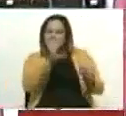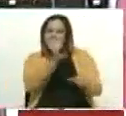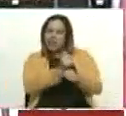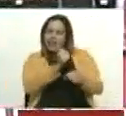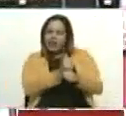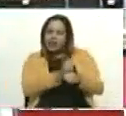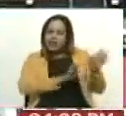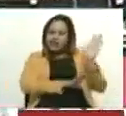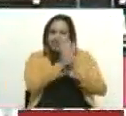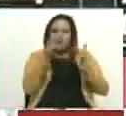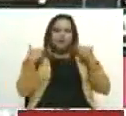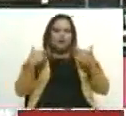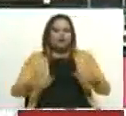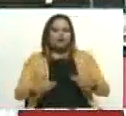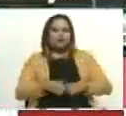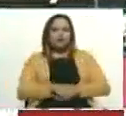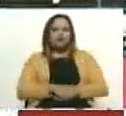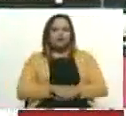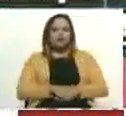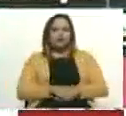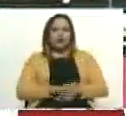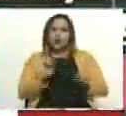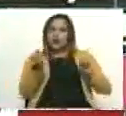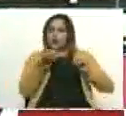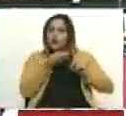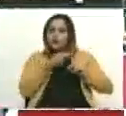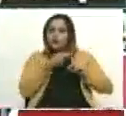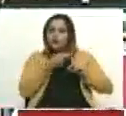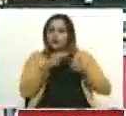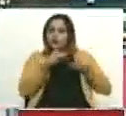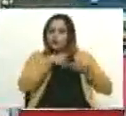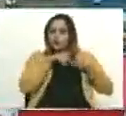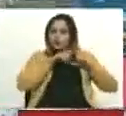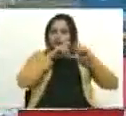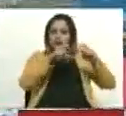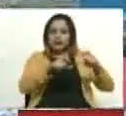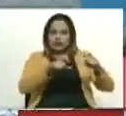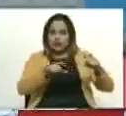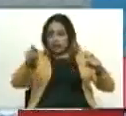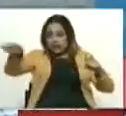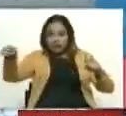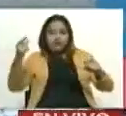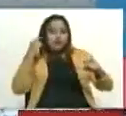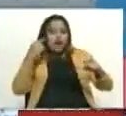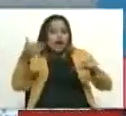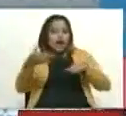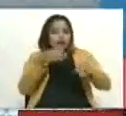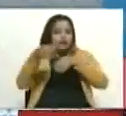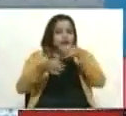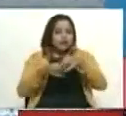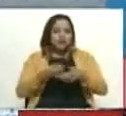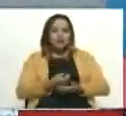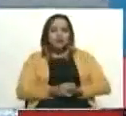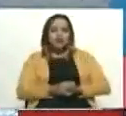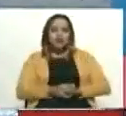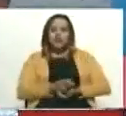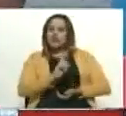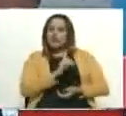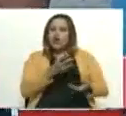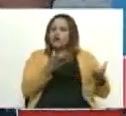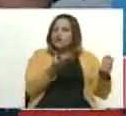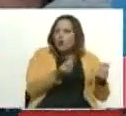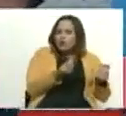de desarrollo humano. Hay una que nos llega al corazón y con las palabras de Tanaida más aún. No es que sean muchos, pocos